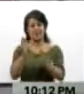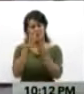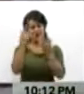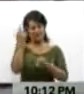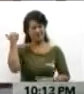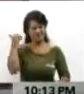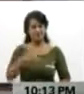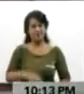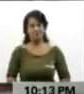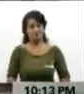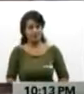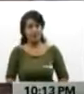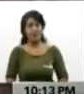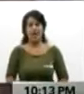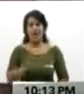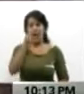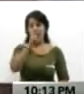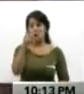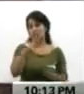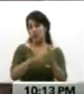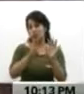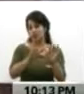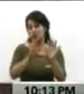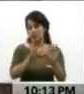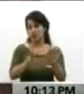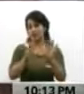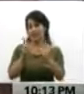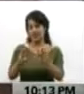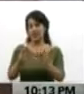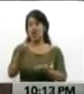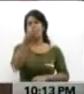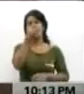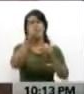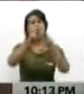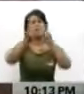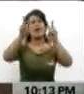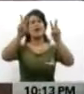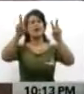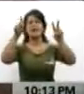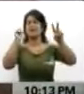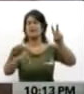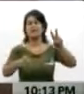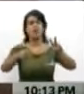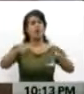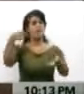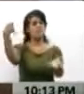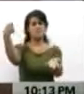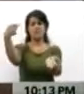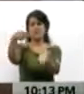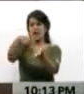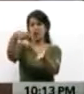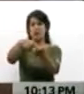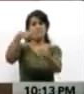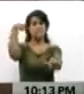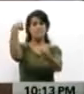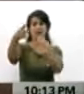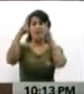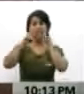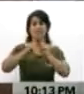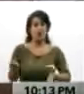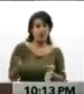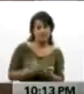Año 87. Para Copey es tiempo de proclamar que nuestra deuda es impagable.